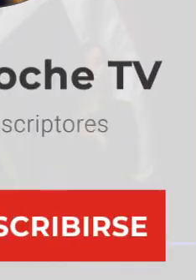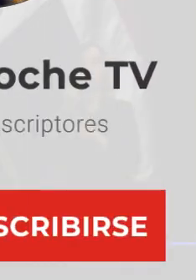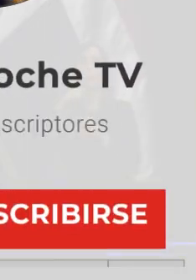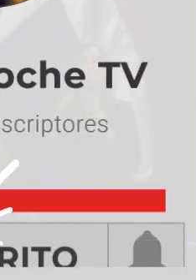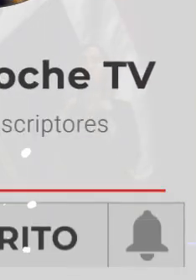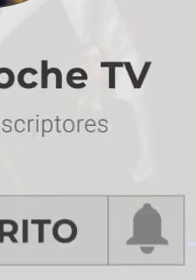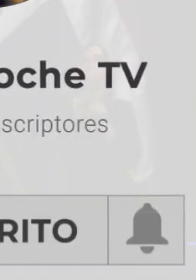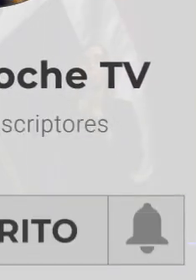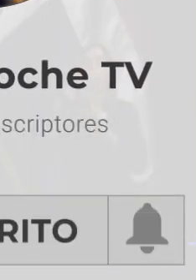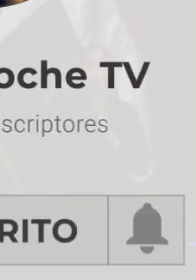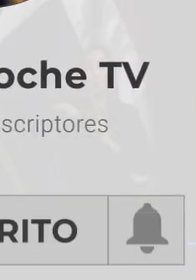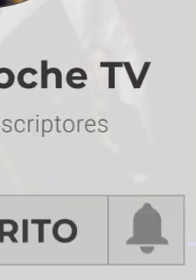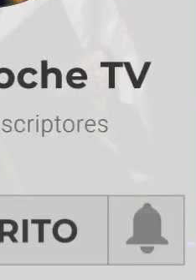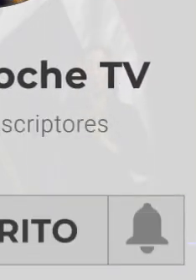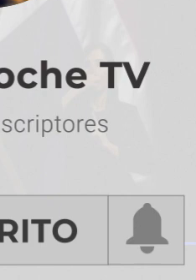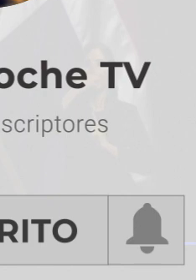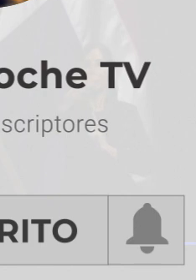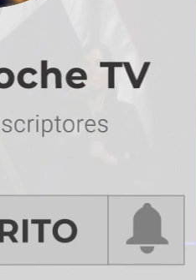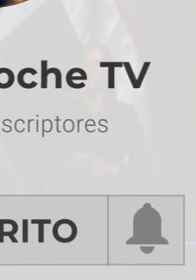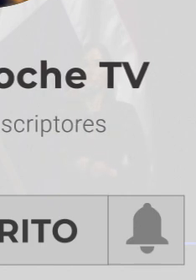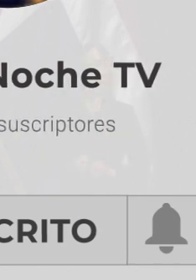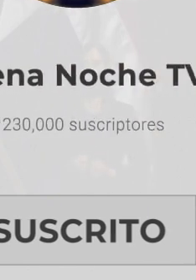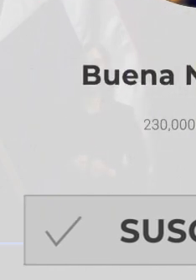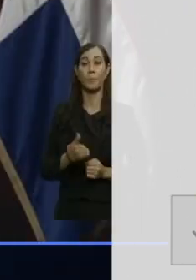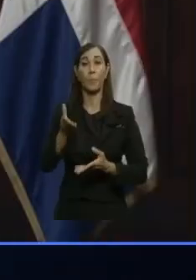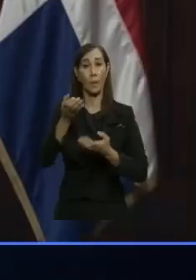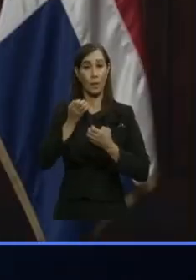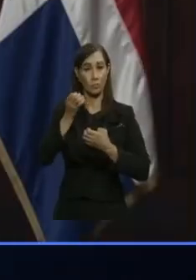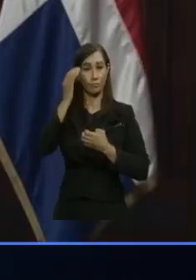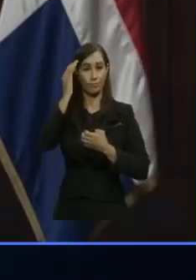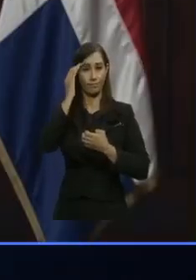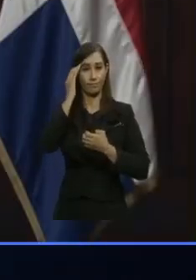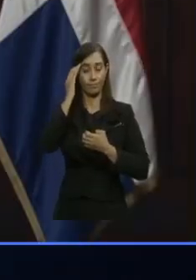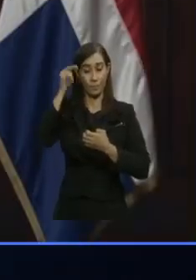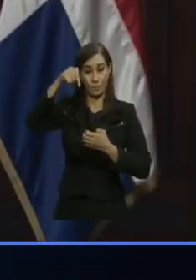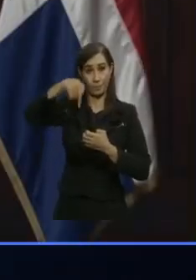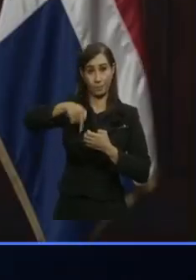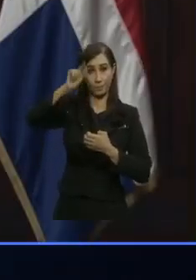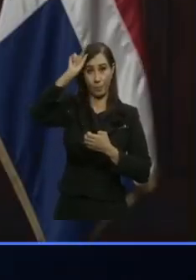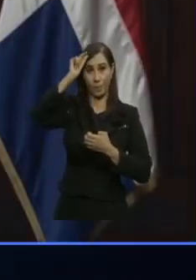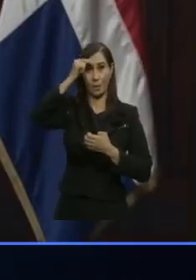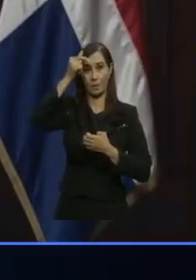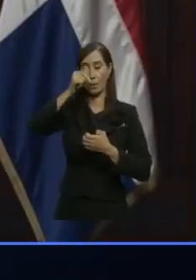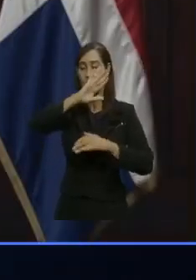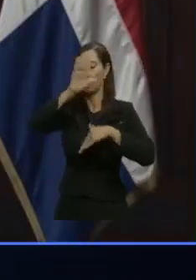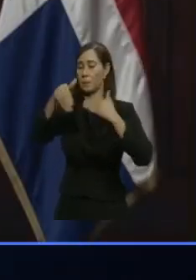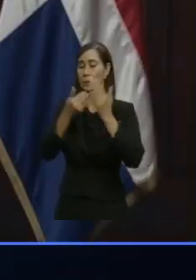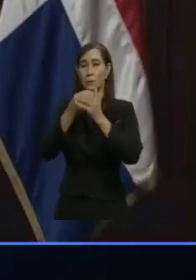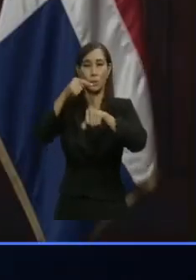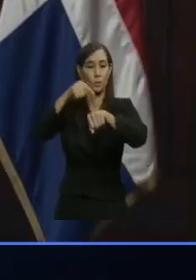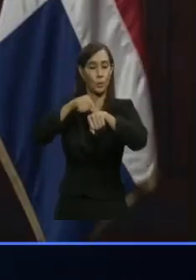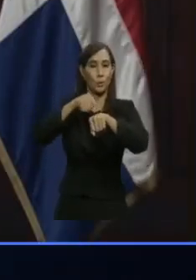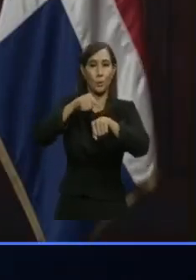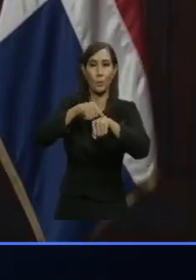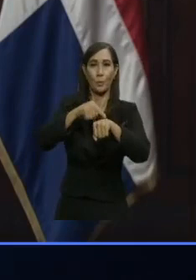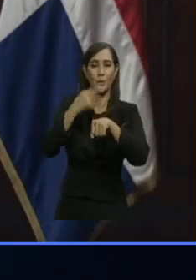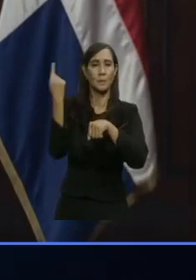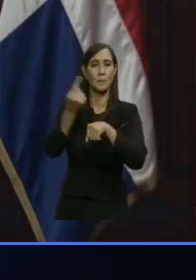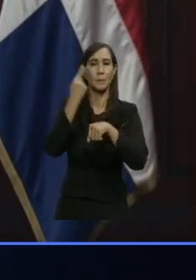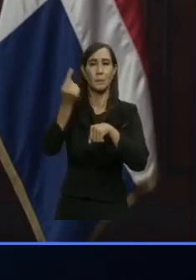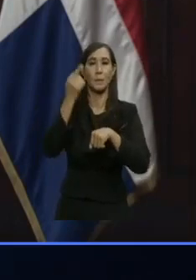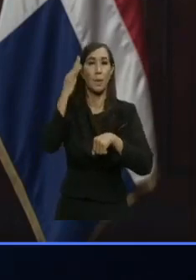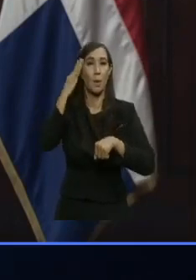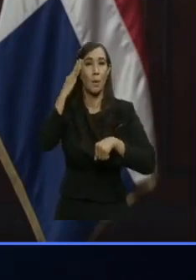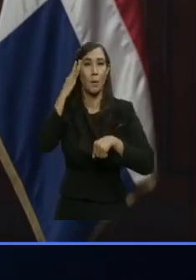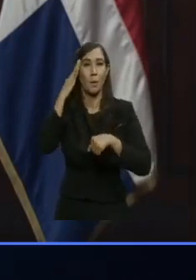para un eventual intento de reelección o para una reelección contrario al principio una repostulación